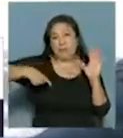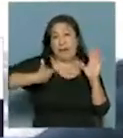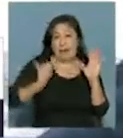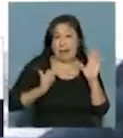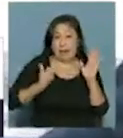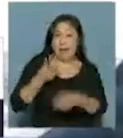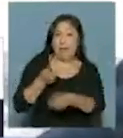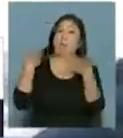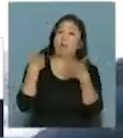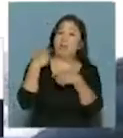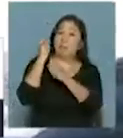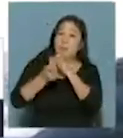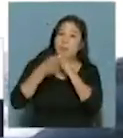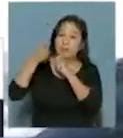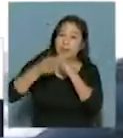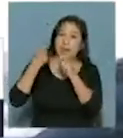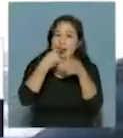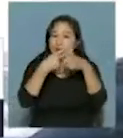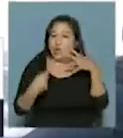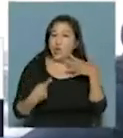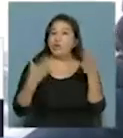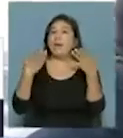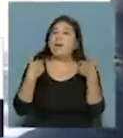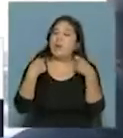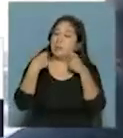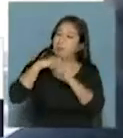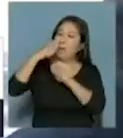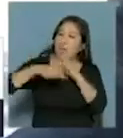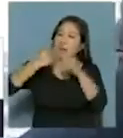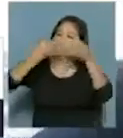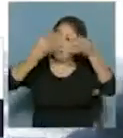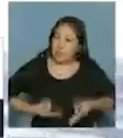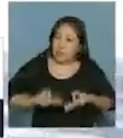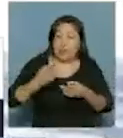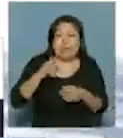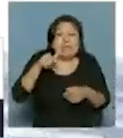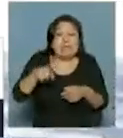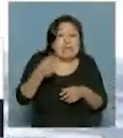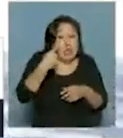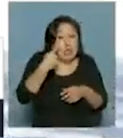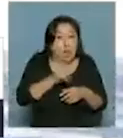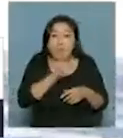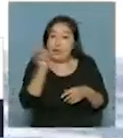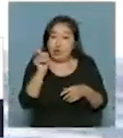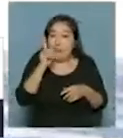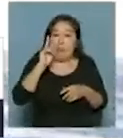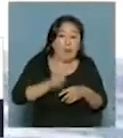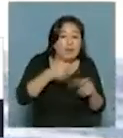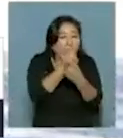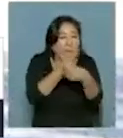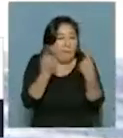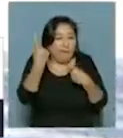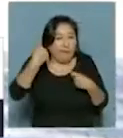y con los elementos necesarios para la pesca deportiva. Si nosotros detectamos algún elemento donde